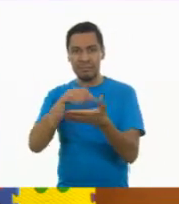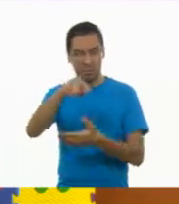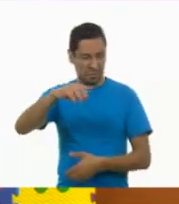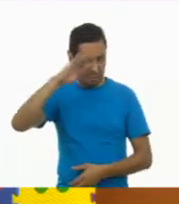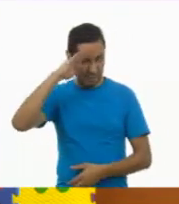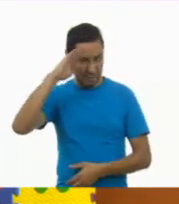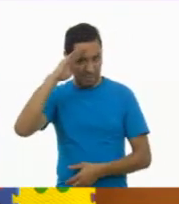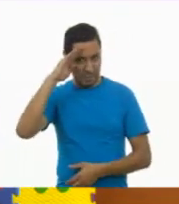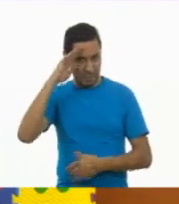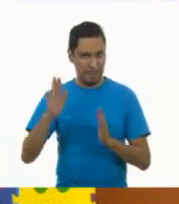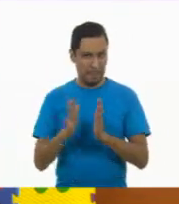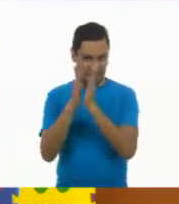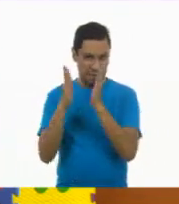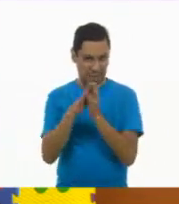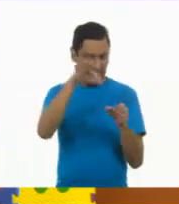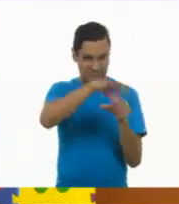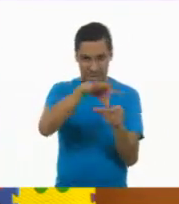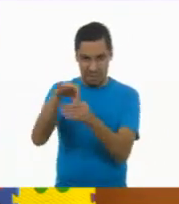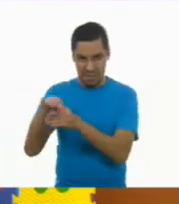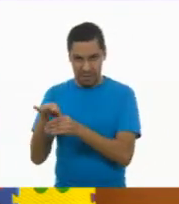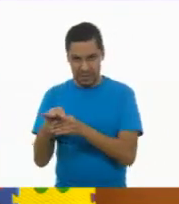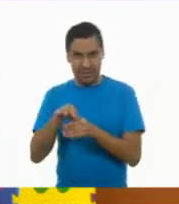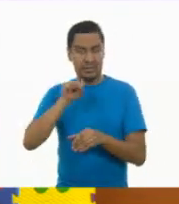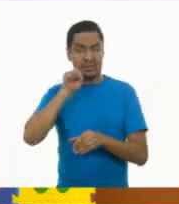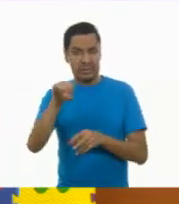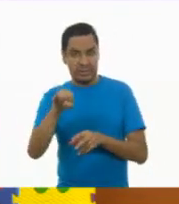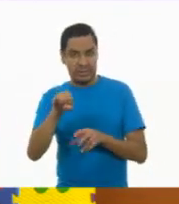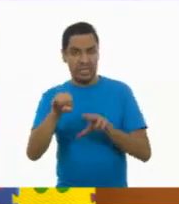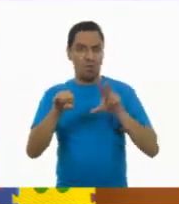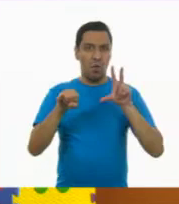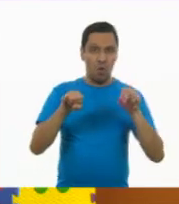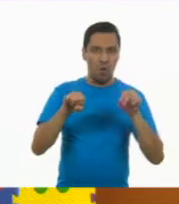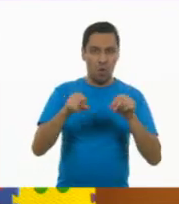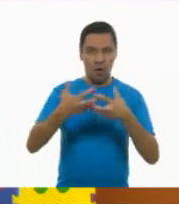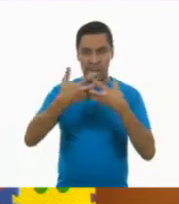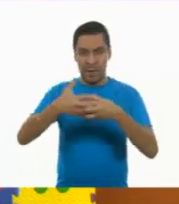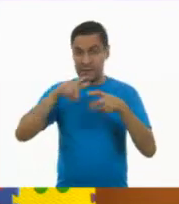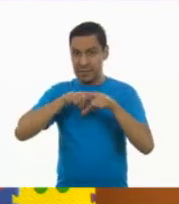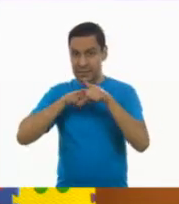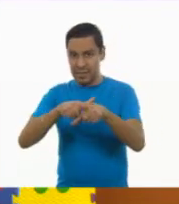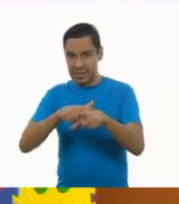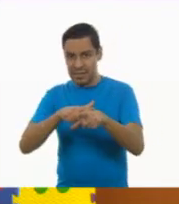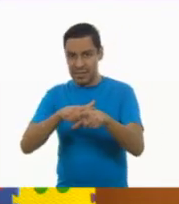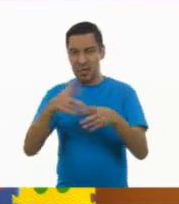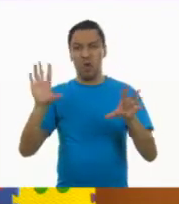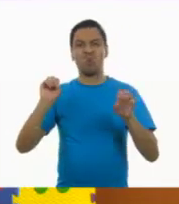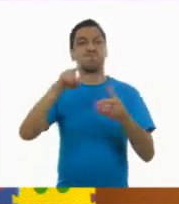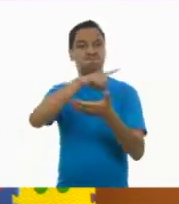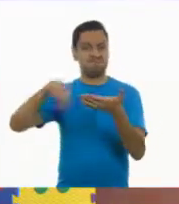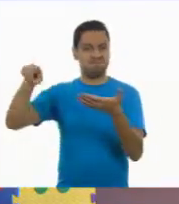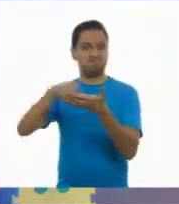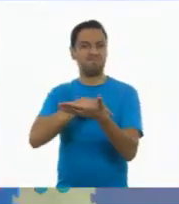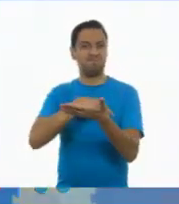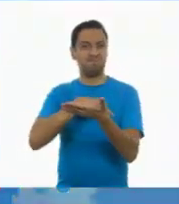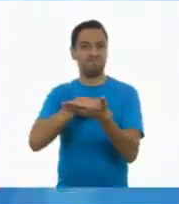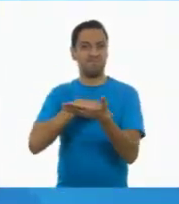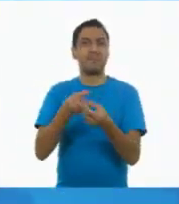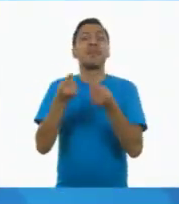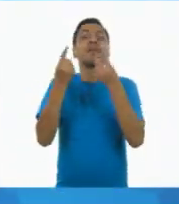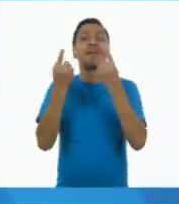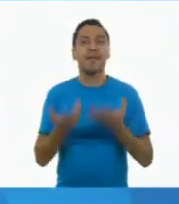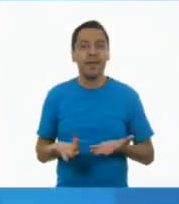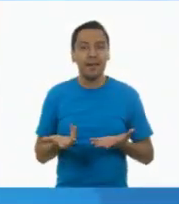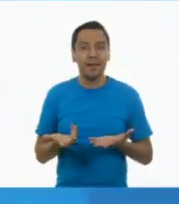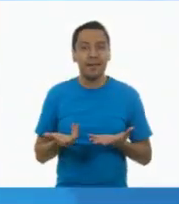imaginen que ustedes participan en la campaña y decidirán si la fábrica continúa funcionando o se cierra. ¿Qué